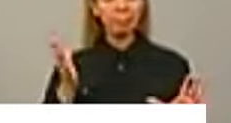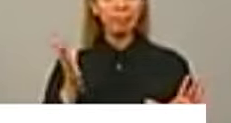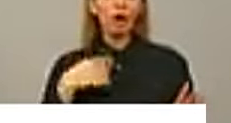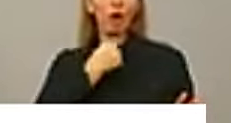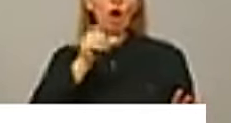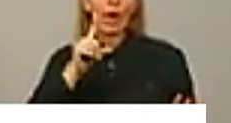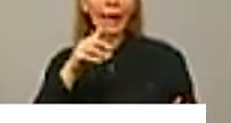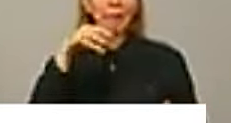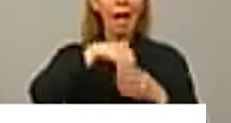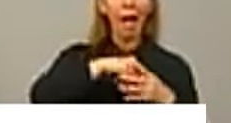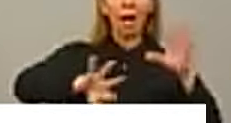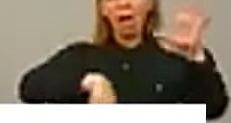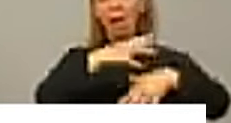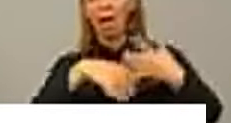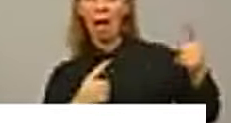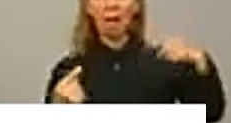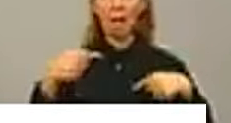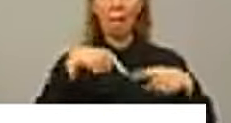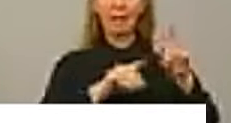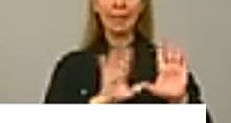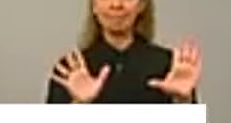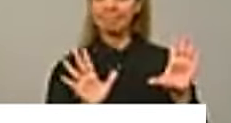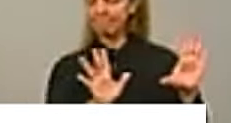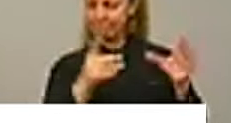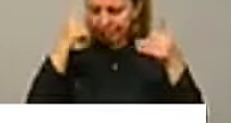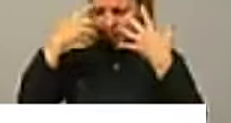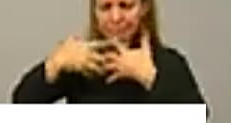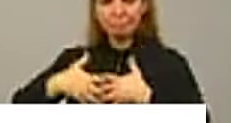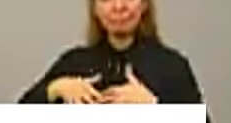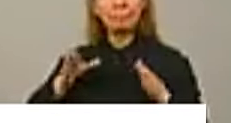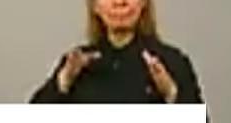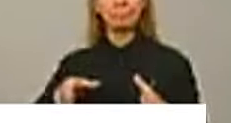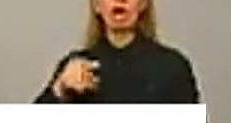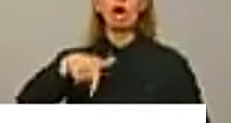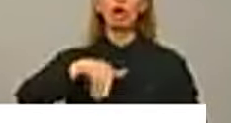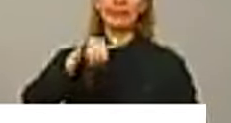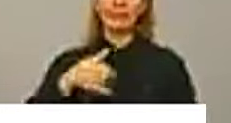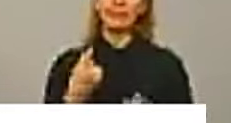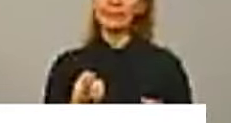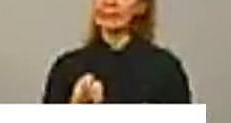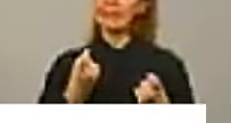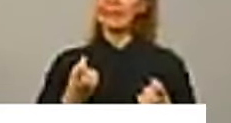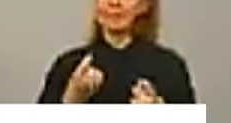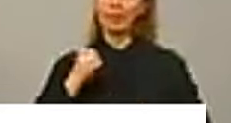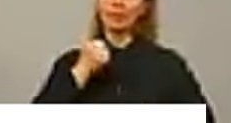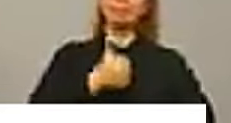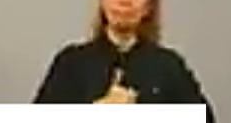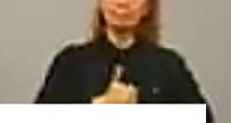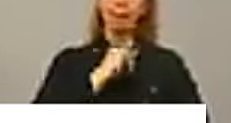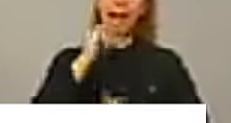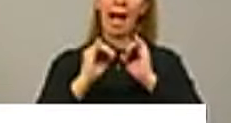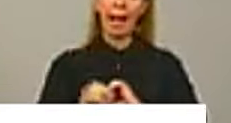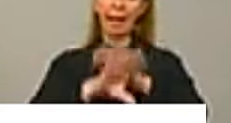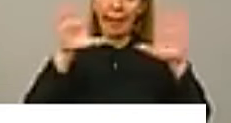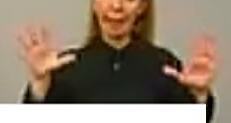entrar en un ida y vuelta con el presidente de la Nación. Pero hoy hace falta aclarar ciertas cosas. Voy a empezar